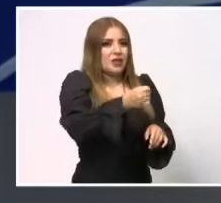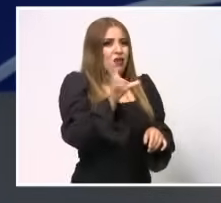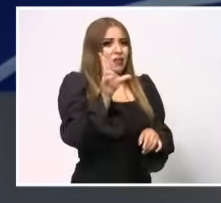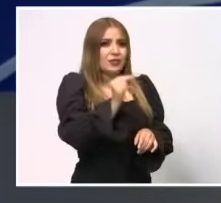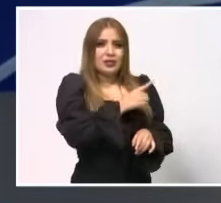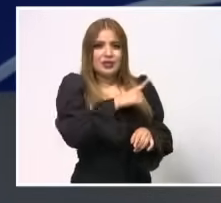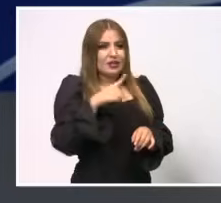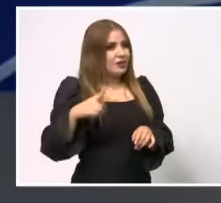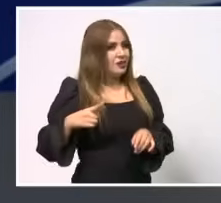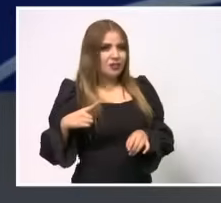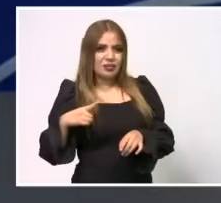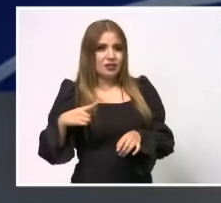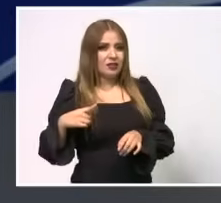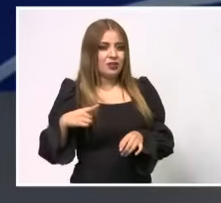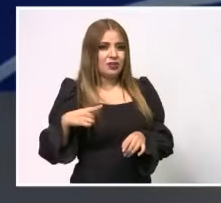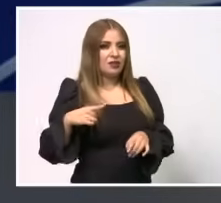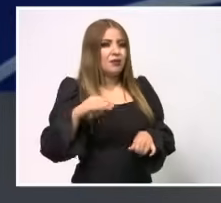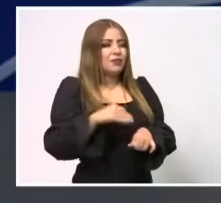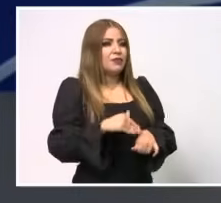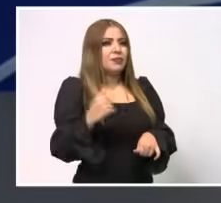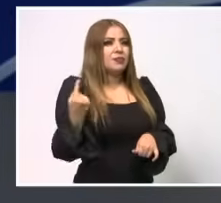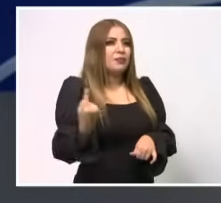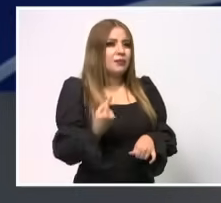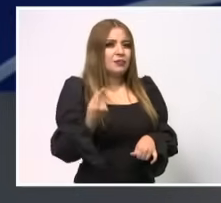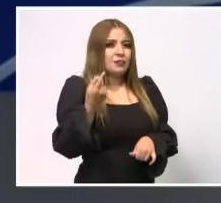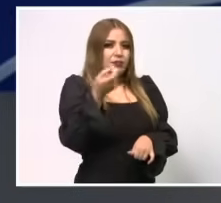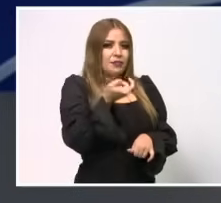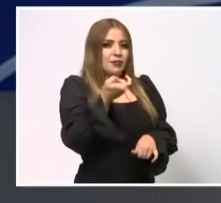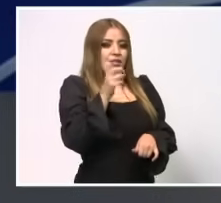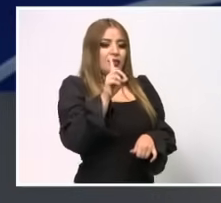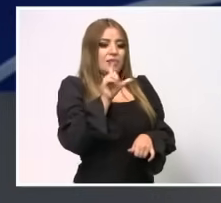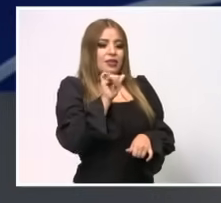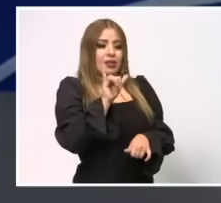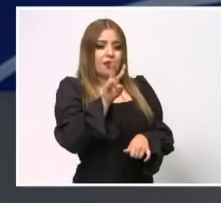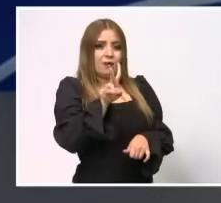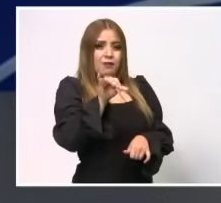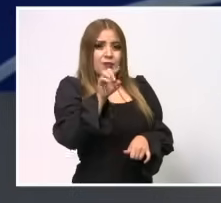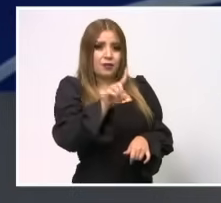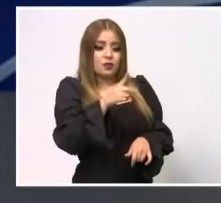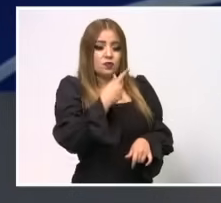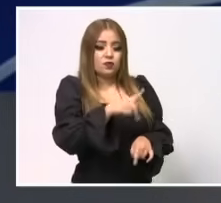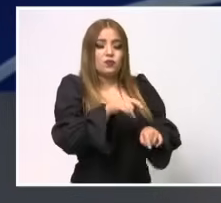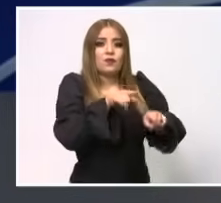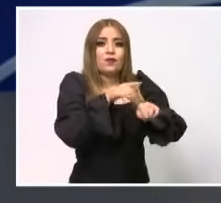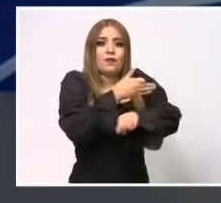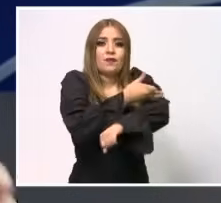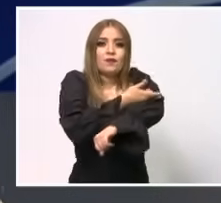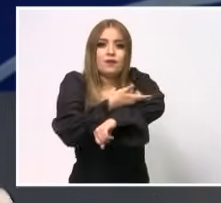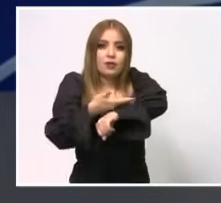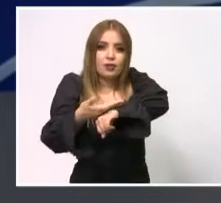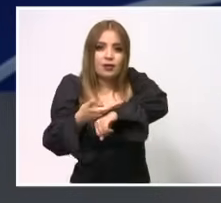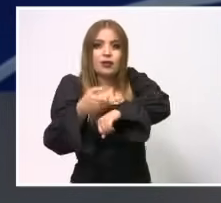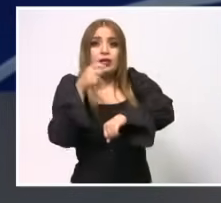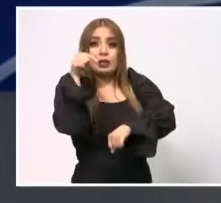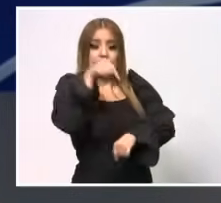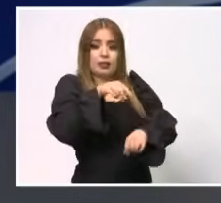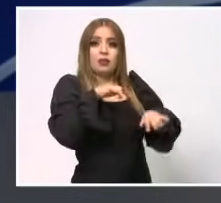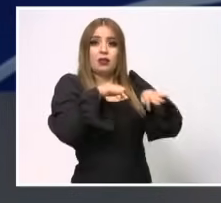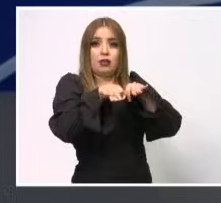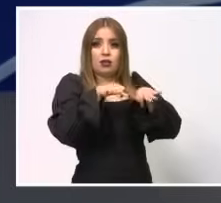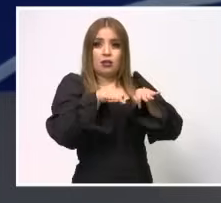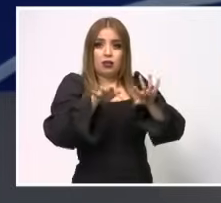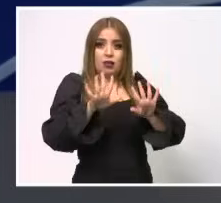y más porque pues David y su familia iban en calidad de bueno él trabajando porque